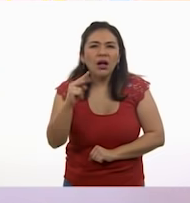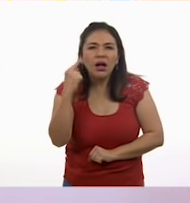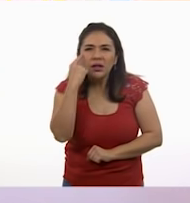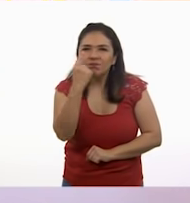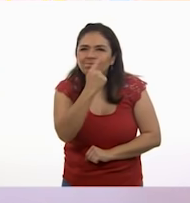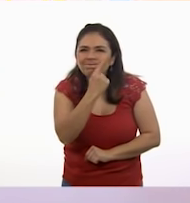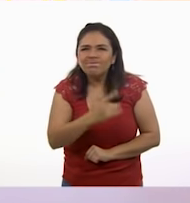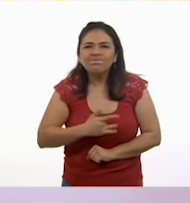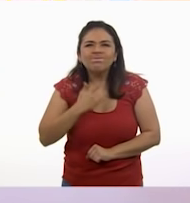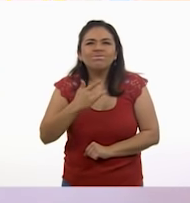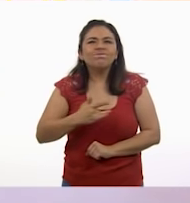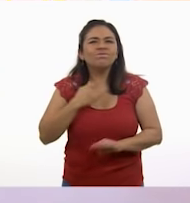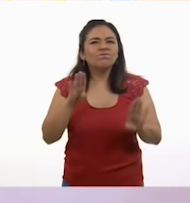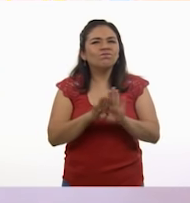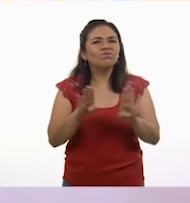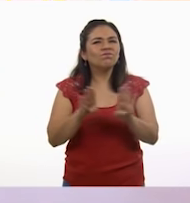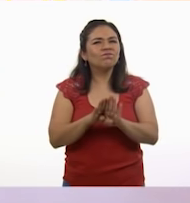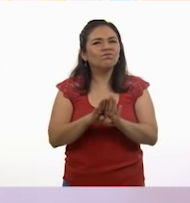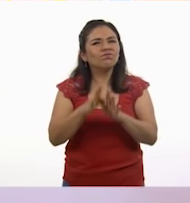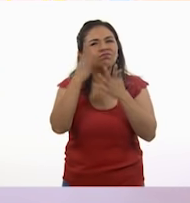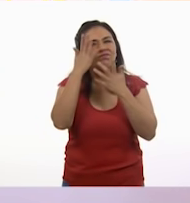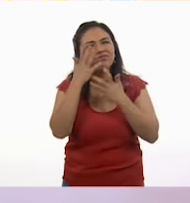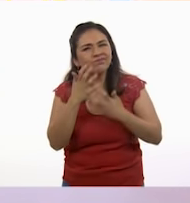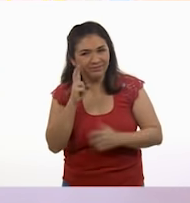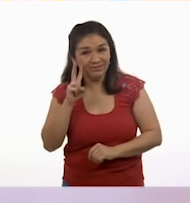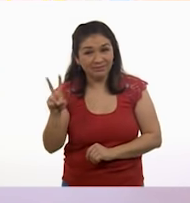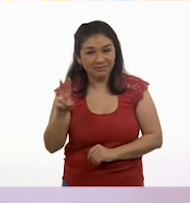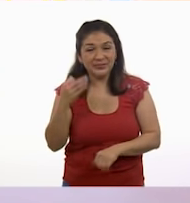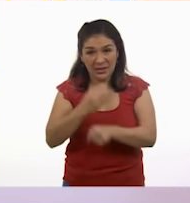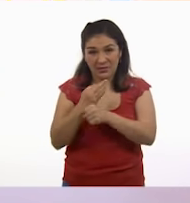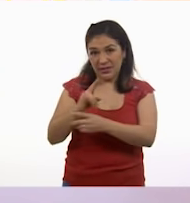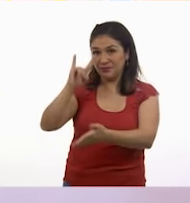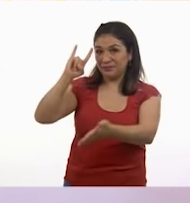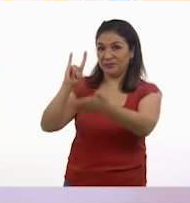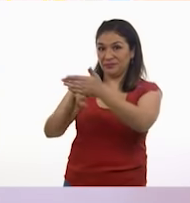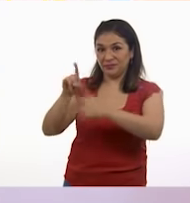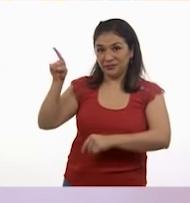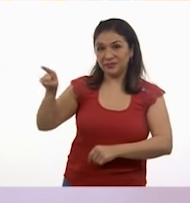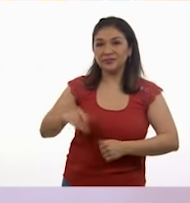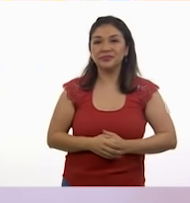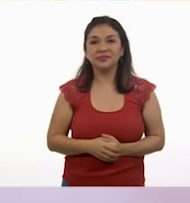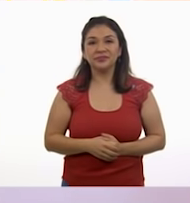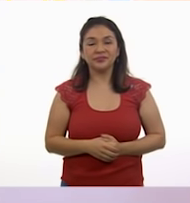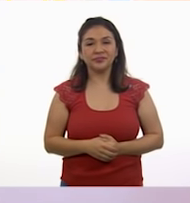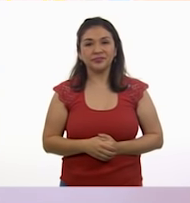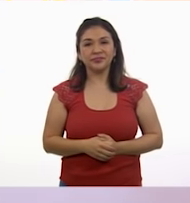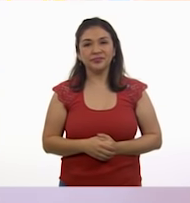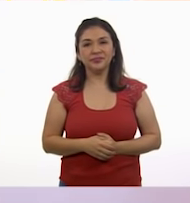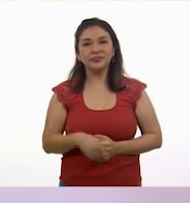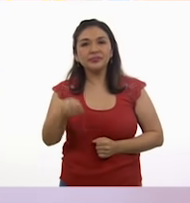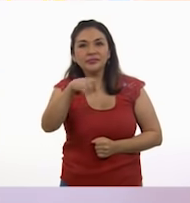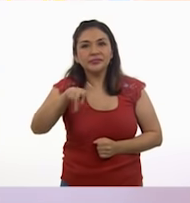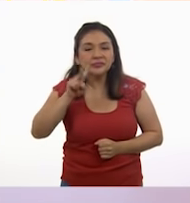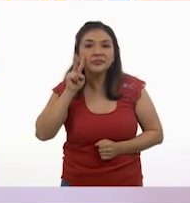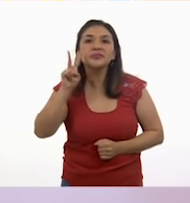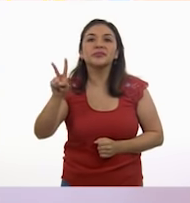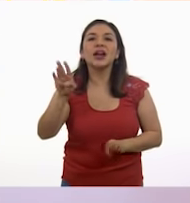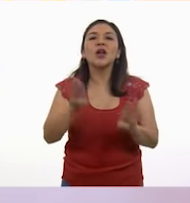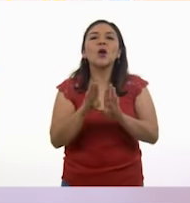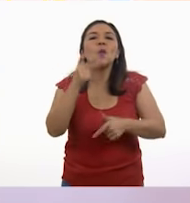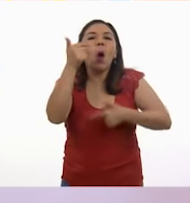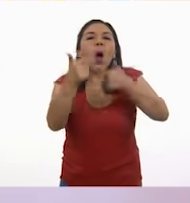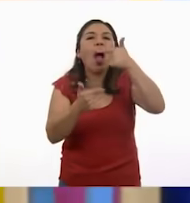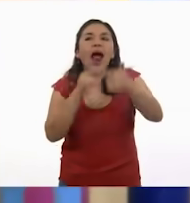situación que está viviendo en ese momento vamos a pegarla vamos a pegar la marca y para tener el día de hoy nuestra galería